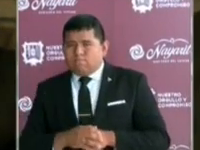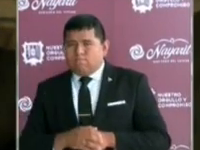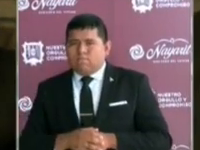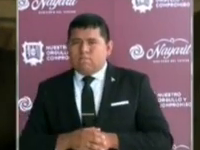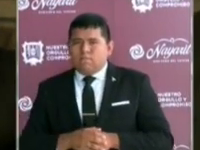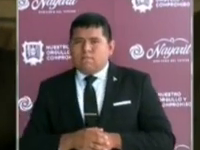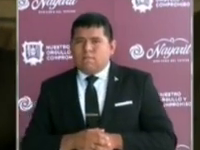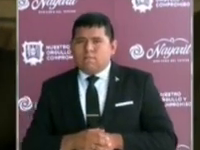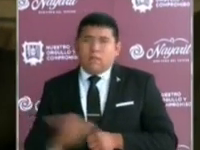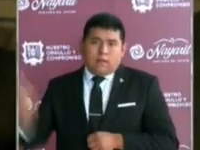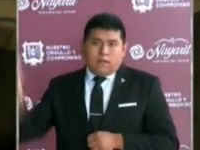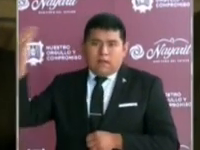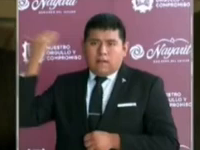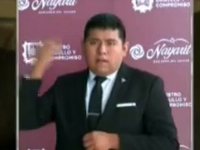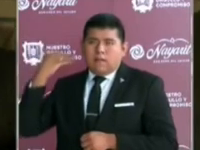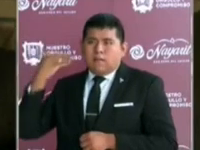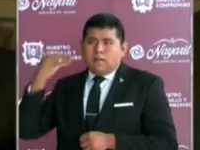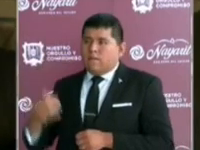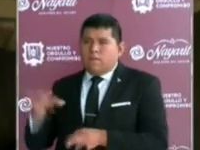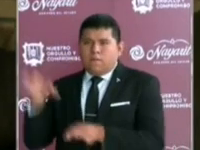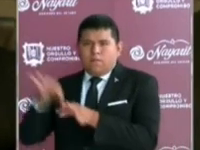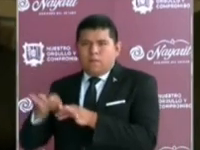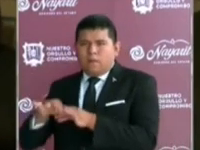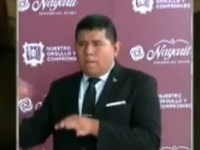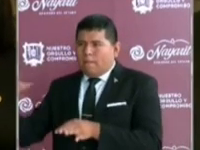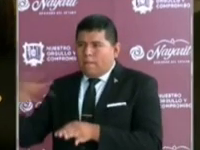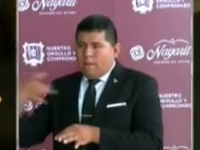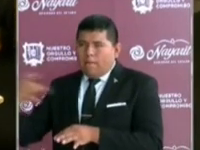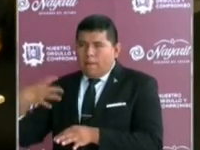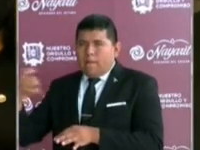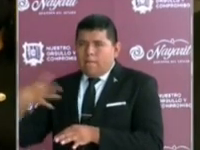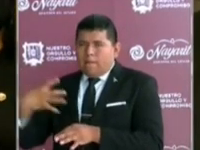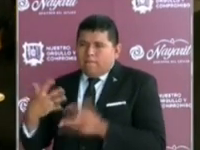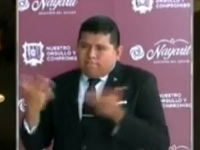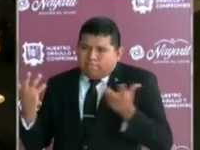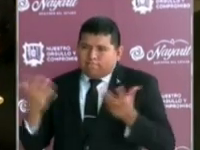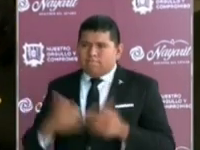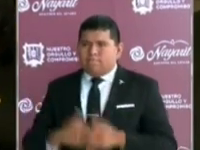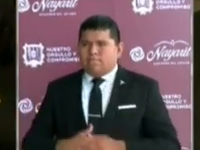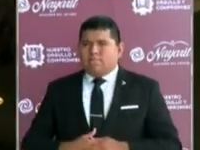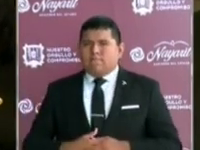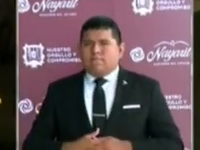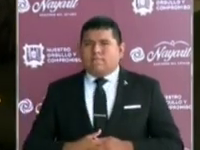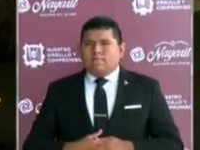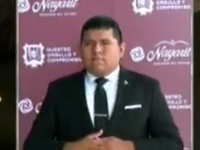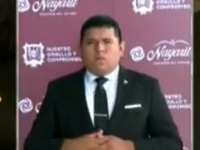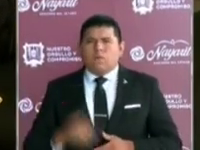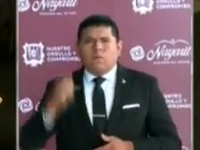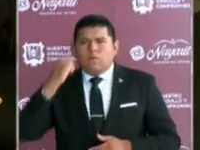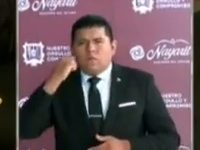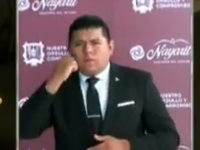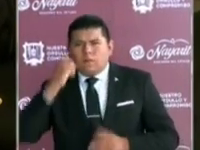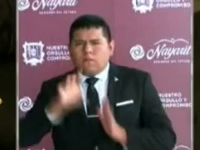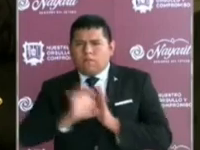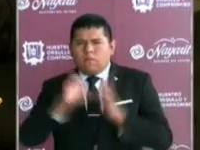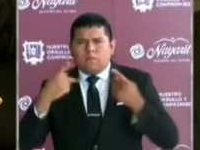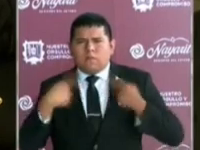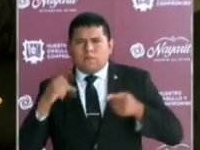habiendo perdido las 3 anteriores, donde ratifico que no pierde aquel que se